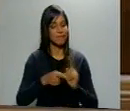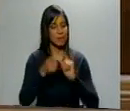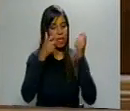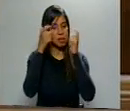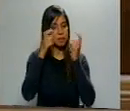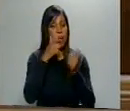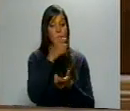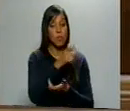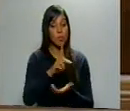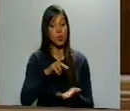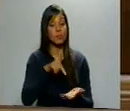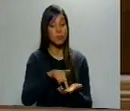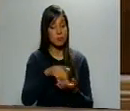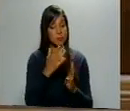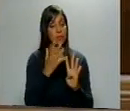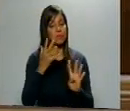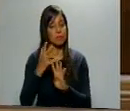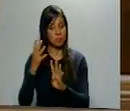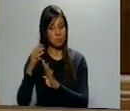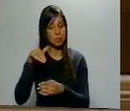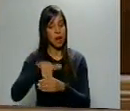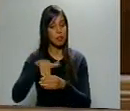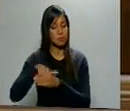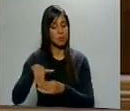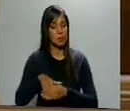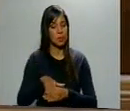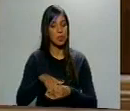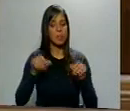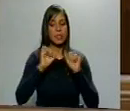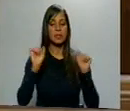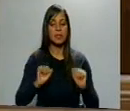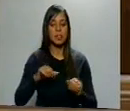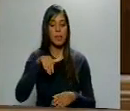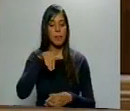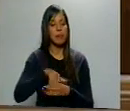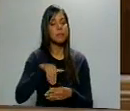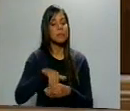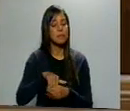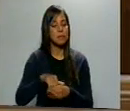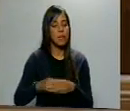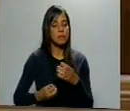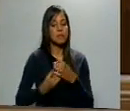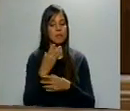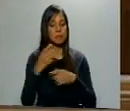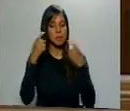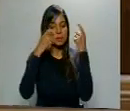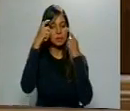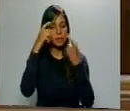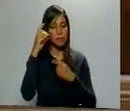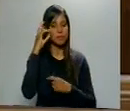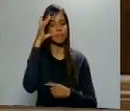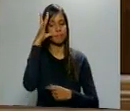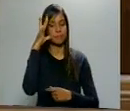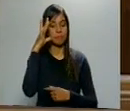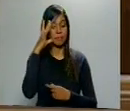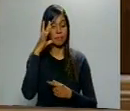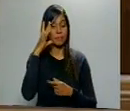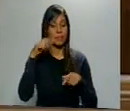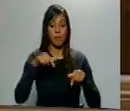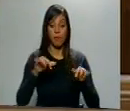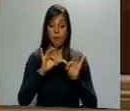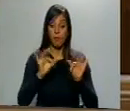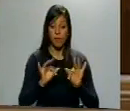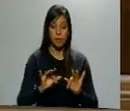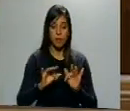justamente a un sistema electoral edificado durante la Revolución Bolivariana, que además de su